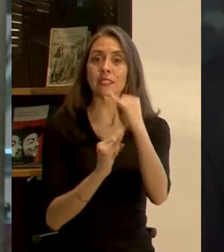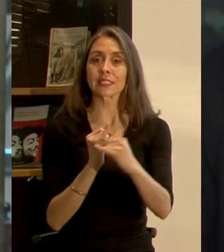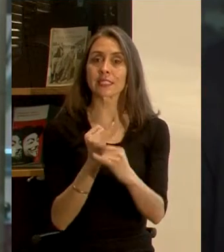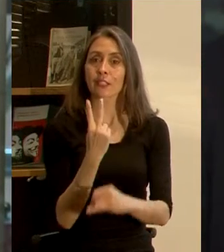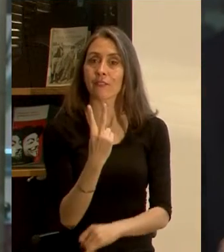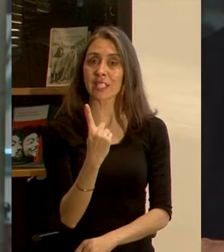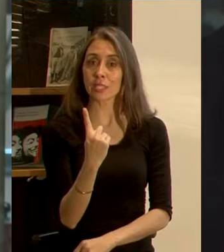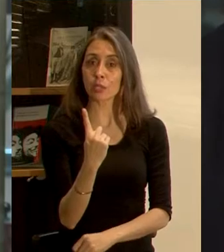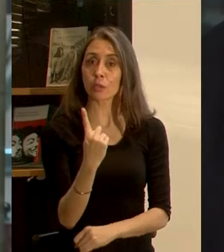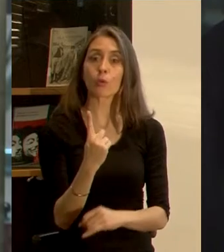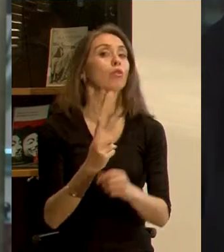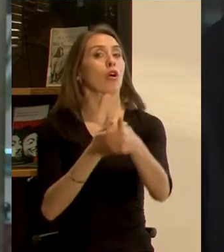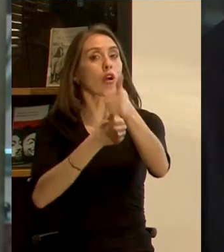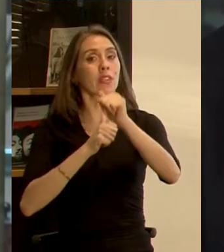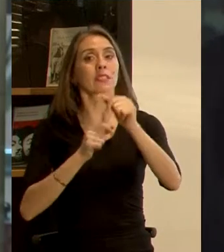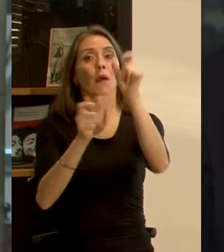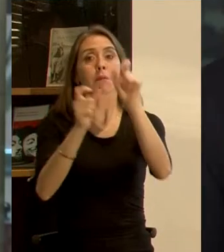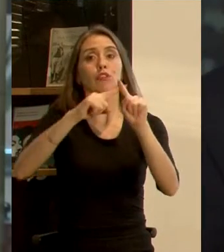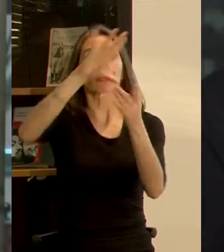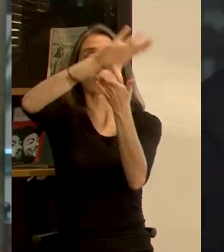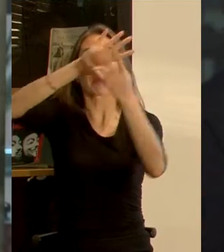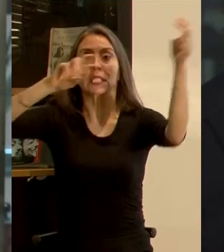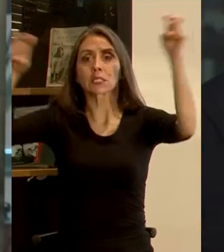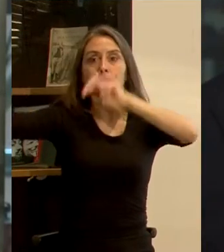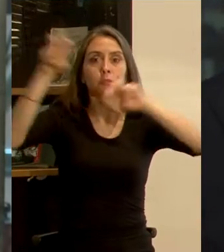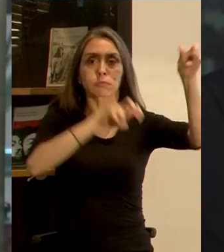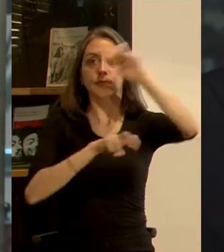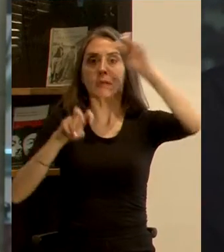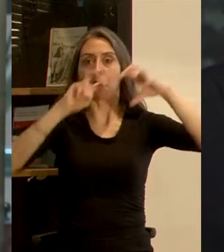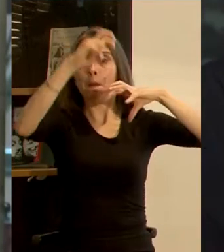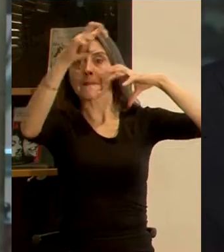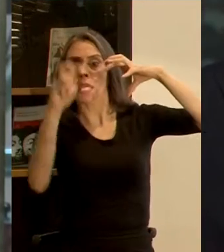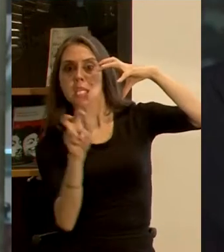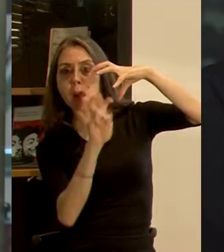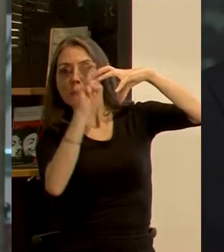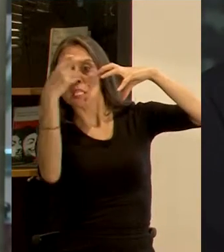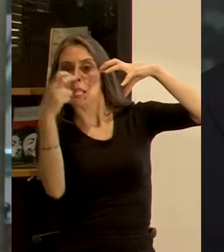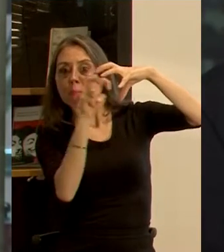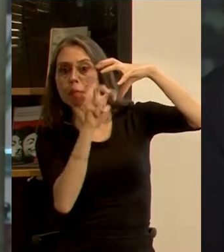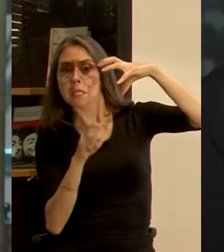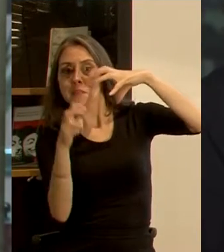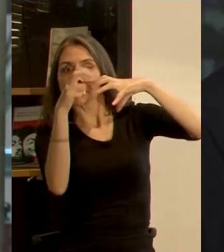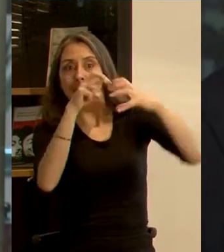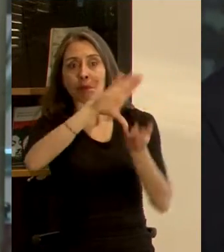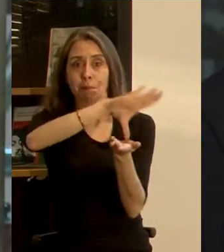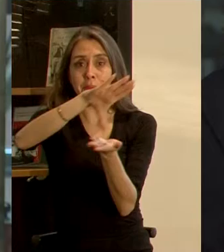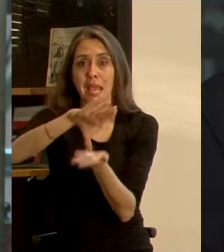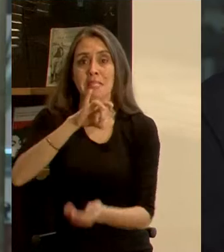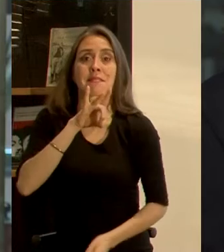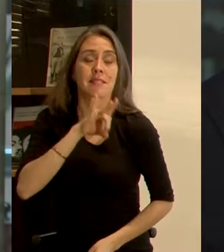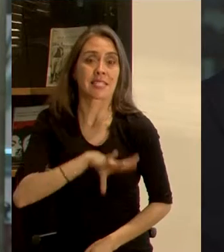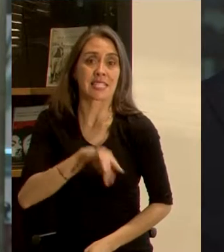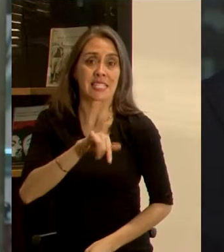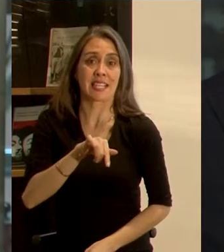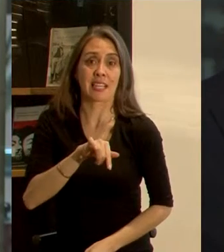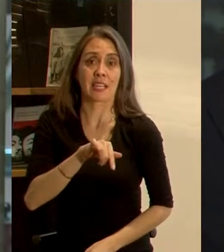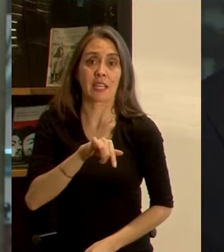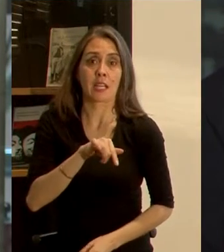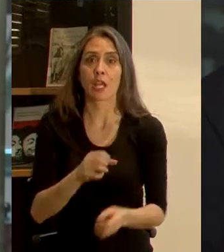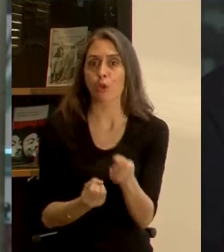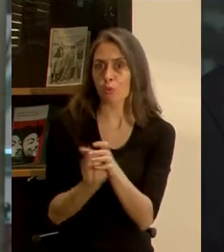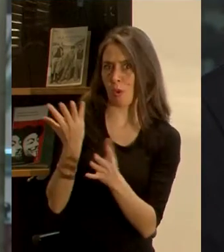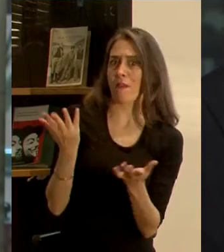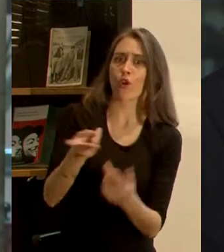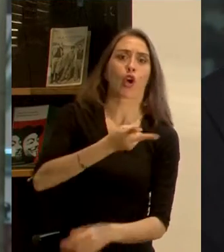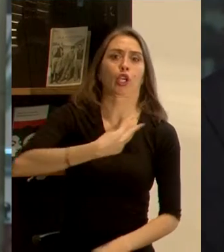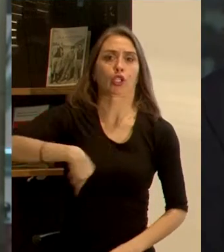con un desafío de migraciones, que tal vez en países como Chile es totalmente una novedad,